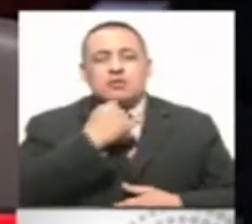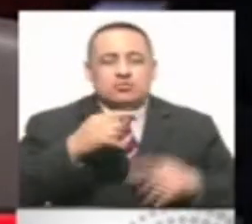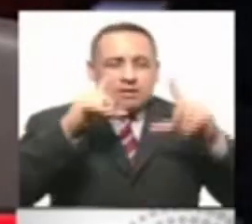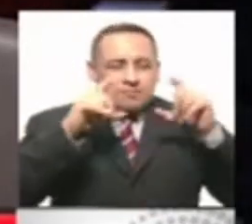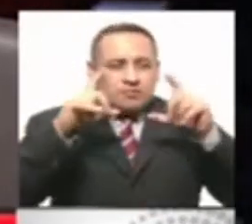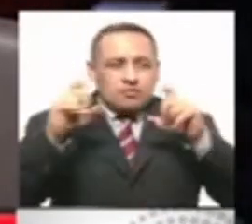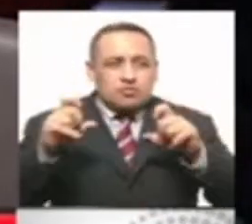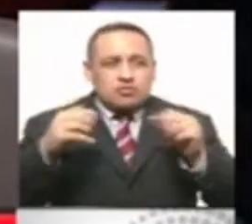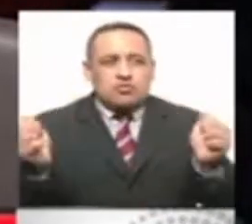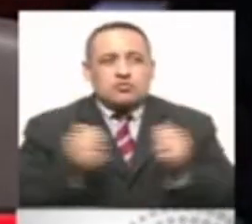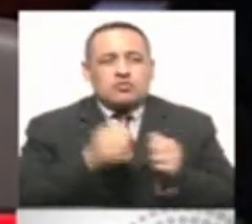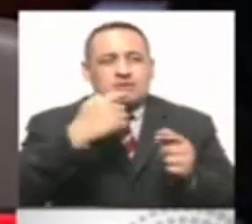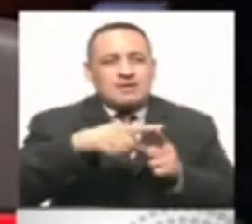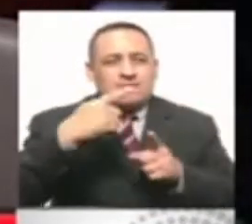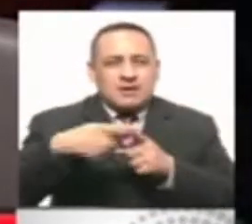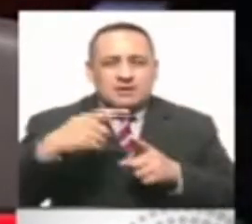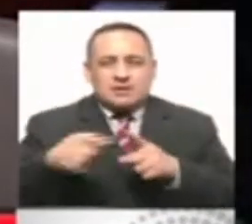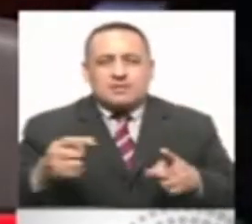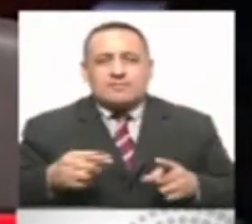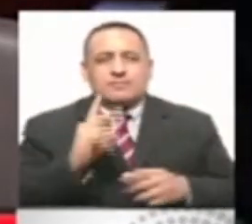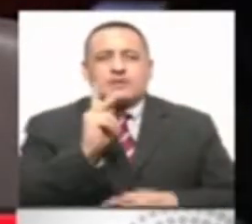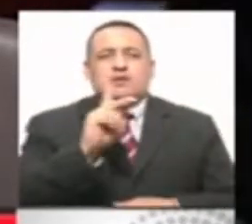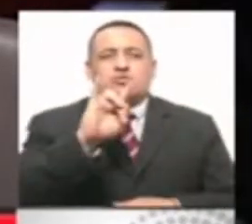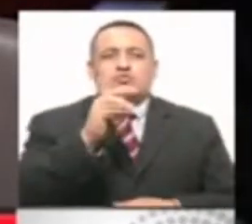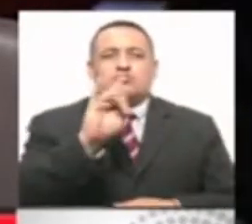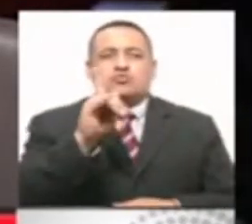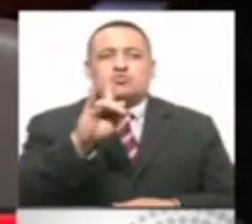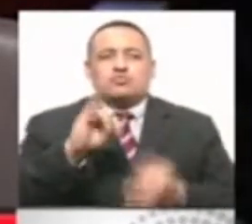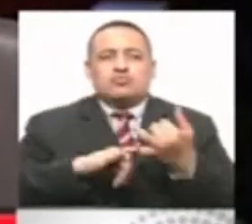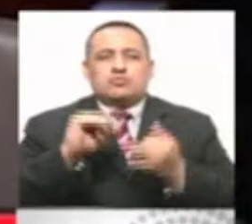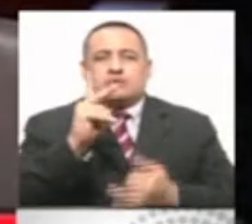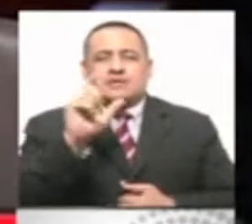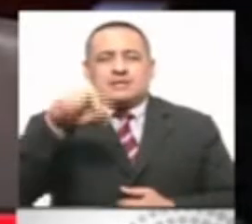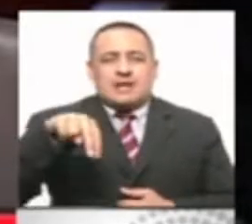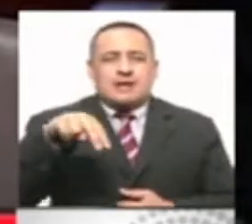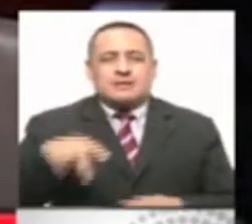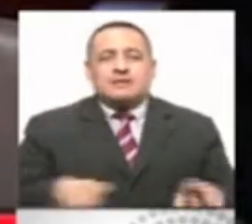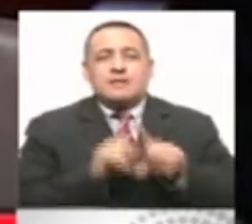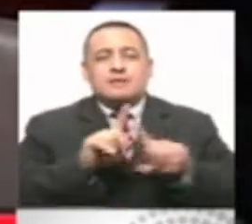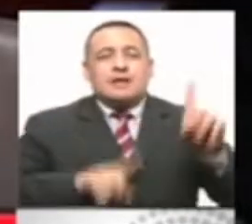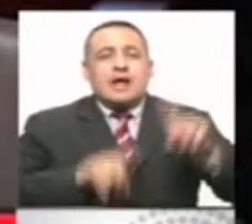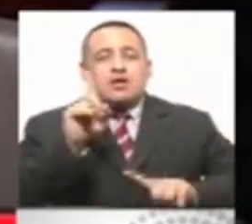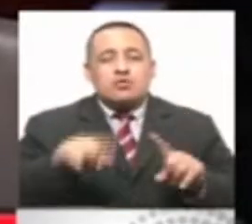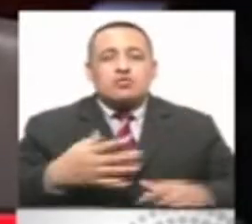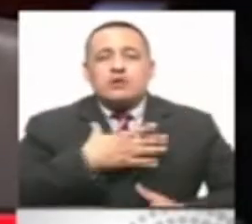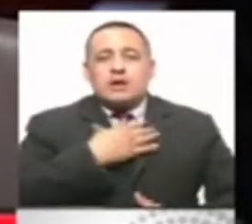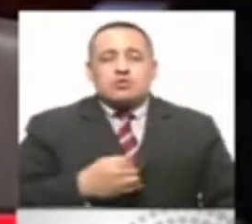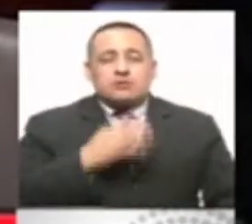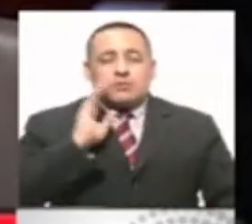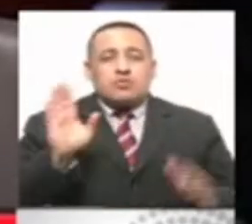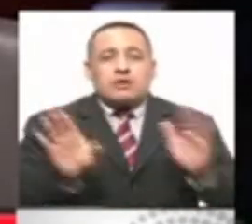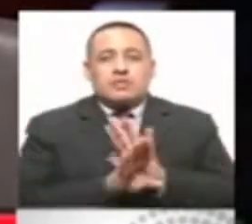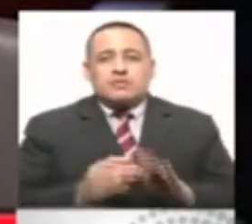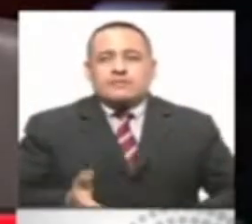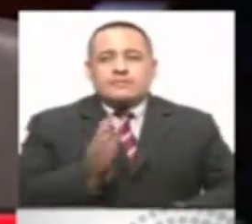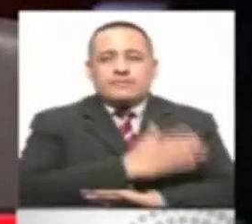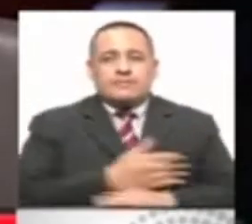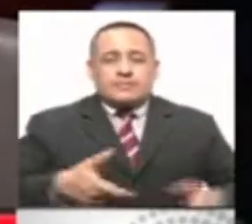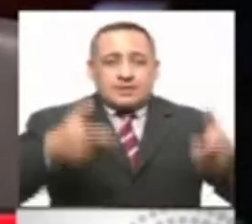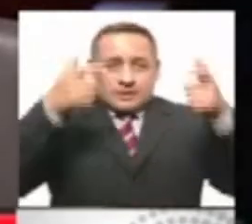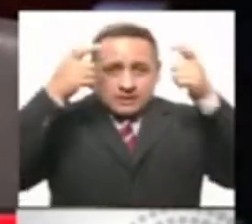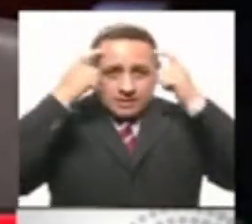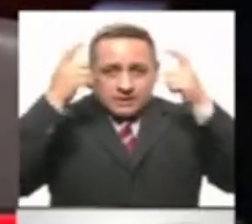fotos con los seguidores del Ku Klux Klan, a otros les gusta, por ejemplo, ante el rey de